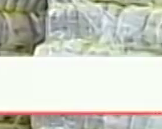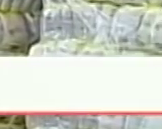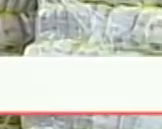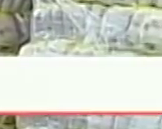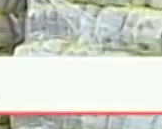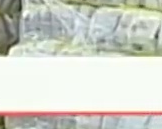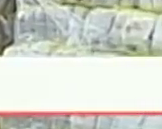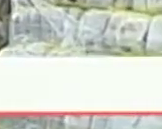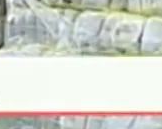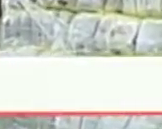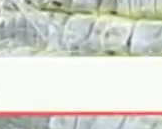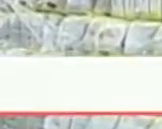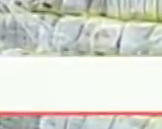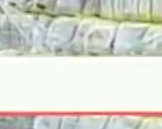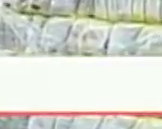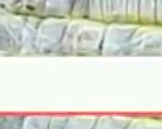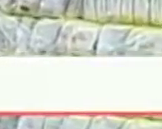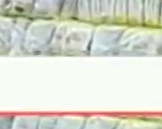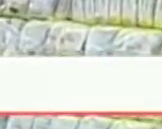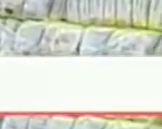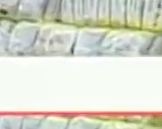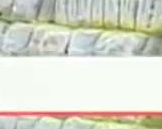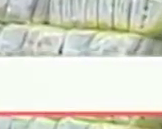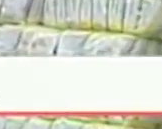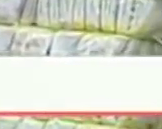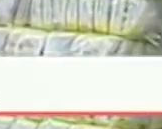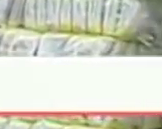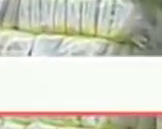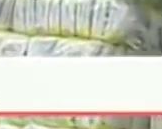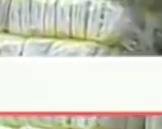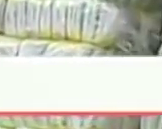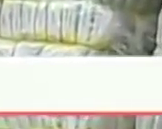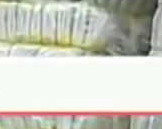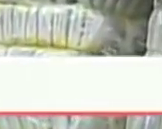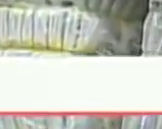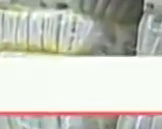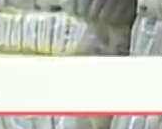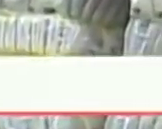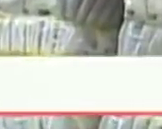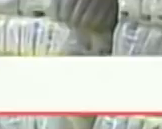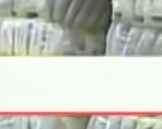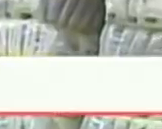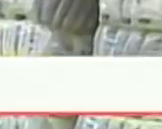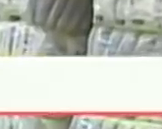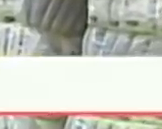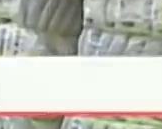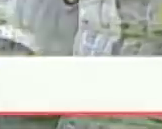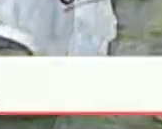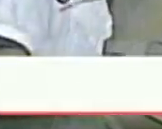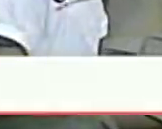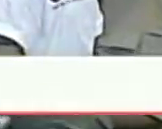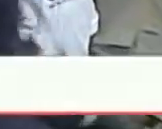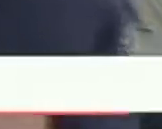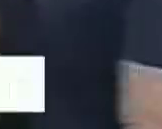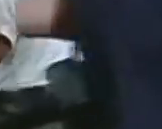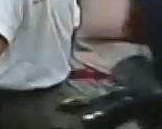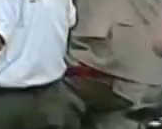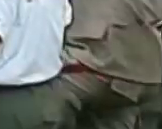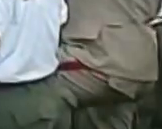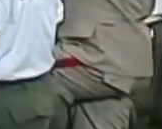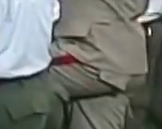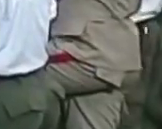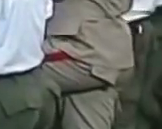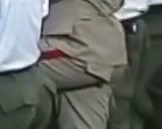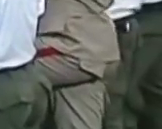evaluaciones de todo lo que es el proceso de producción, de todo lo que es el proceso de distribución y todo lo que